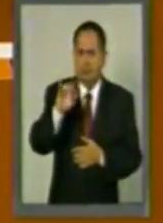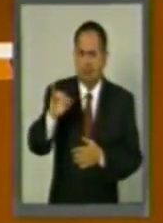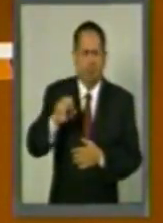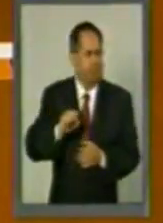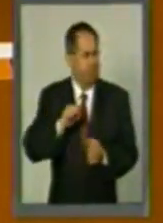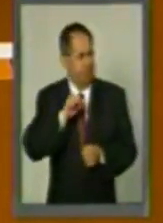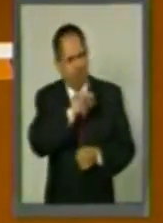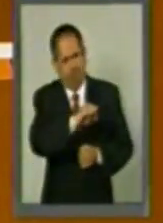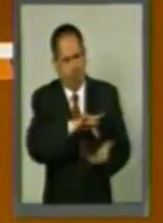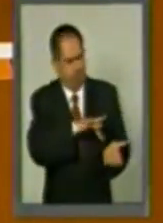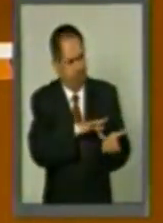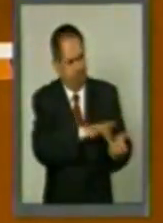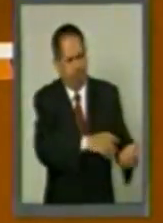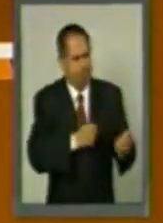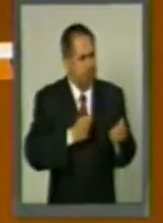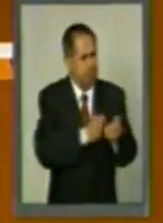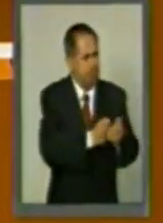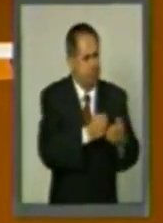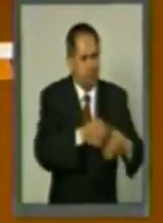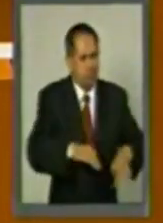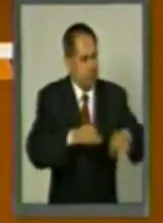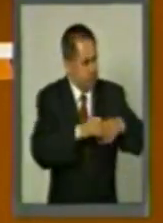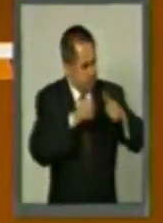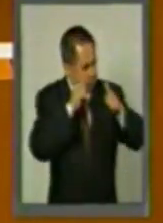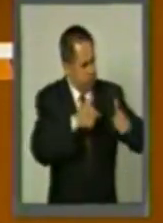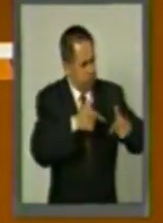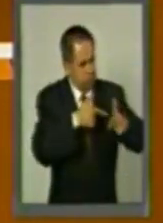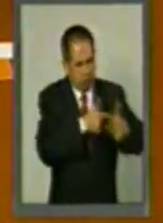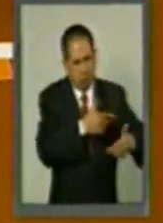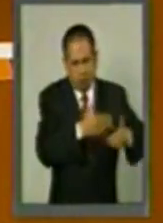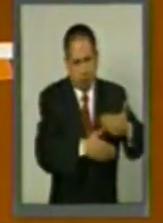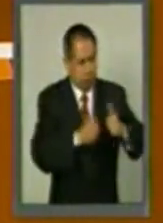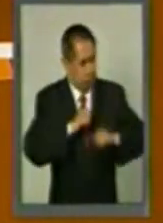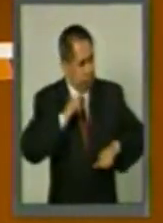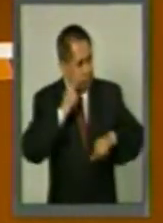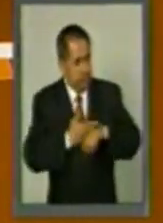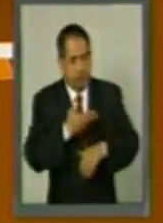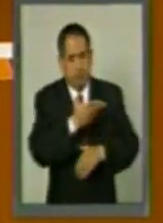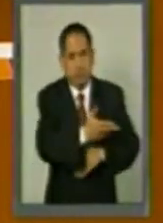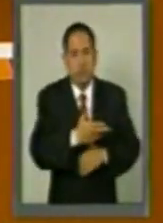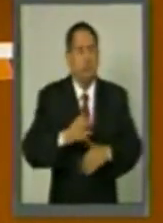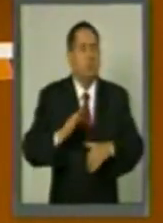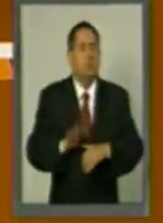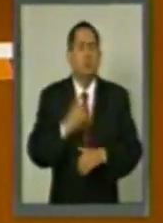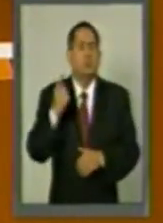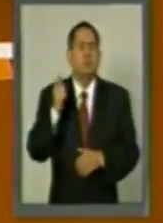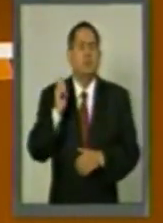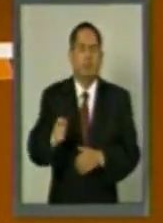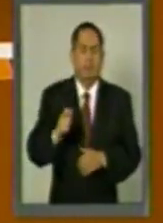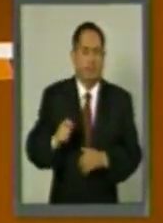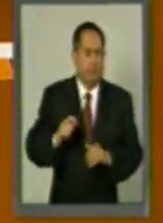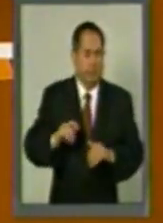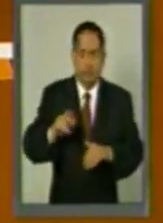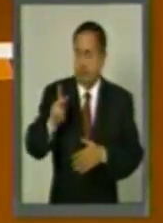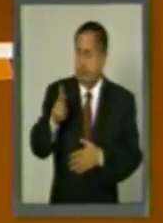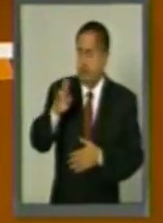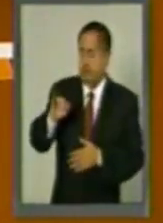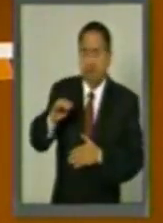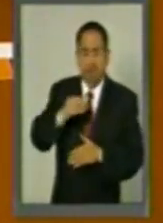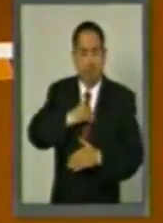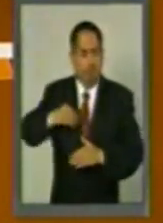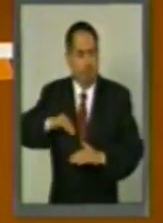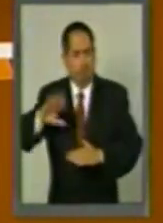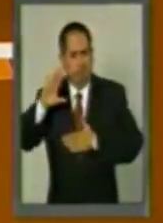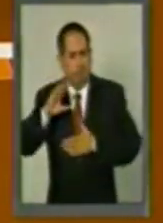Revolucionario Institucional en la importante tarea que tiene a su cargo, porque el compromiso del PRI es uno